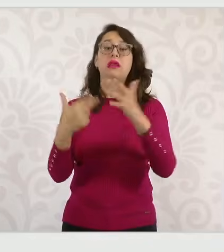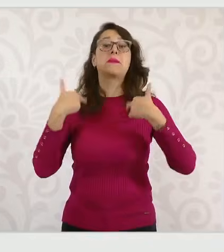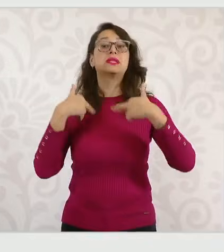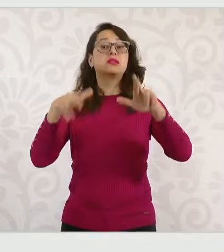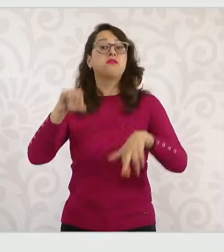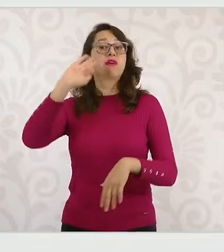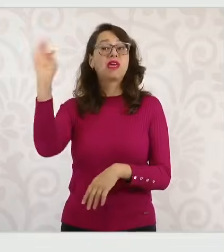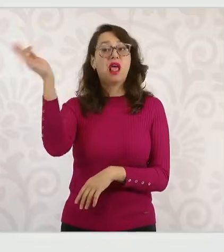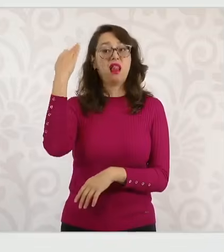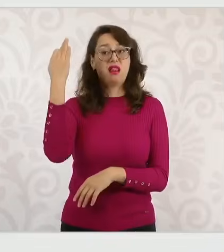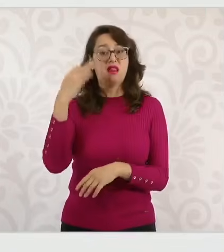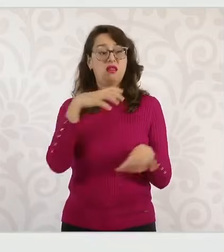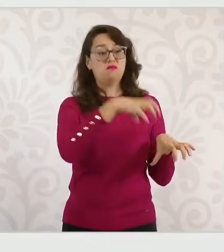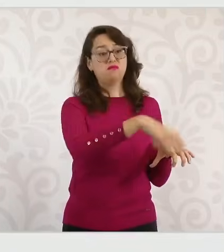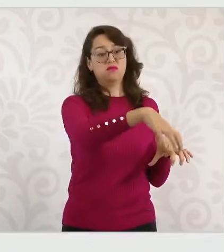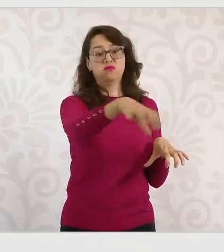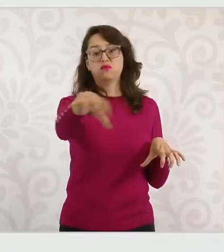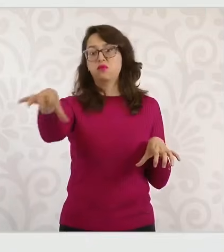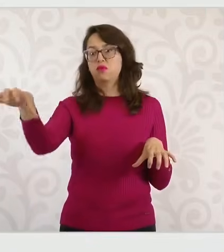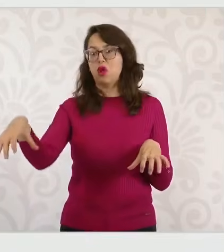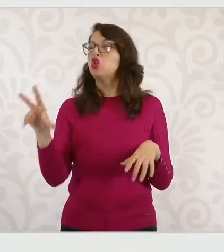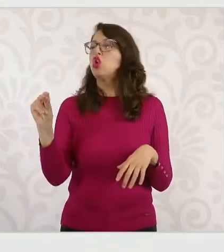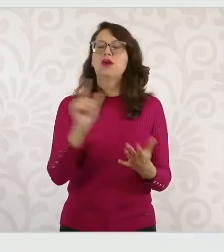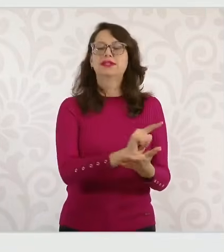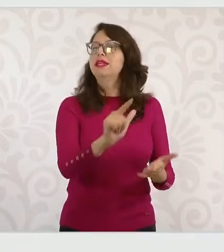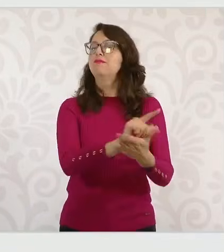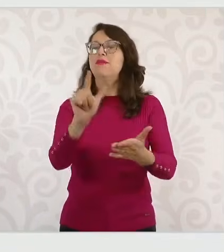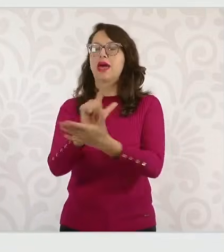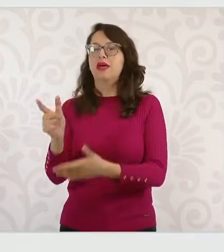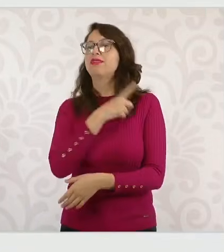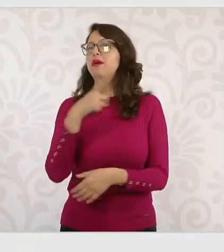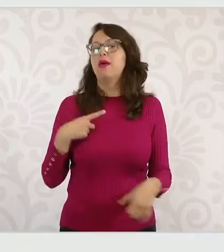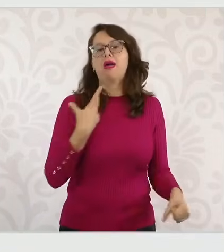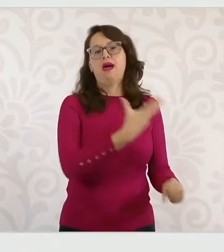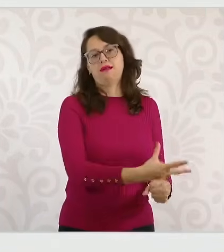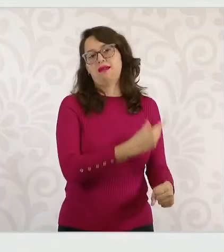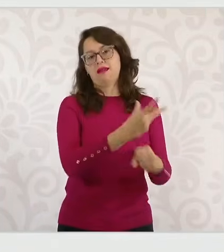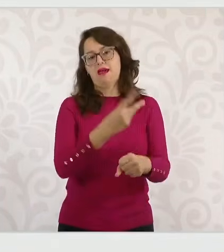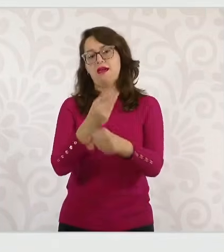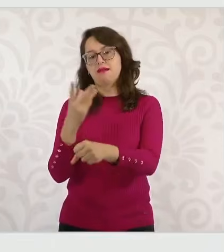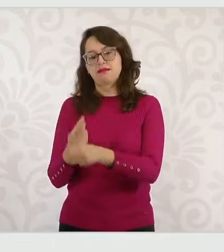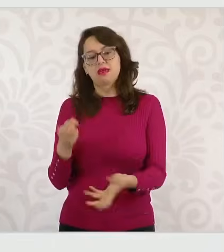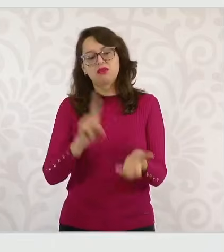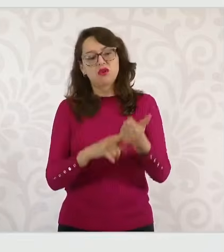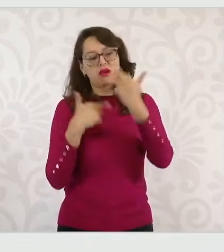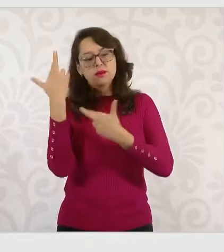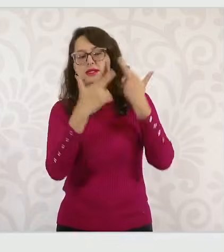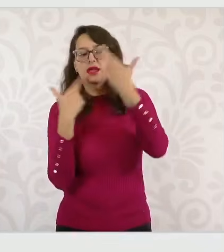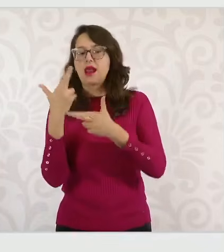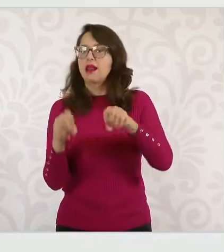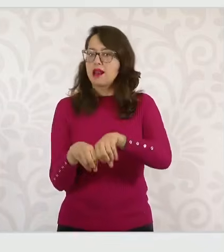la República. Más que limpia, es un fortalecimiento, claro, pues tendrán que hacer su revisión de quién trabaja ahí, pero